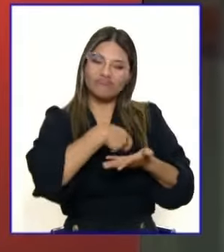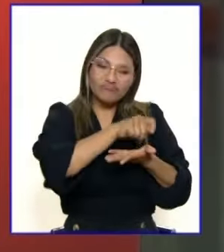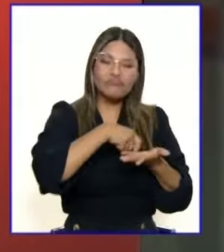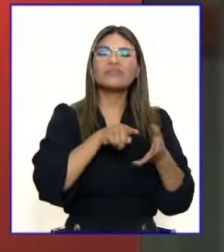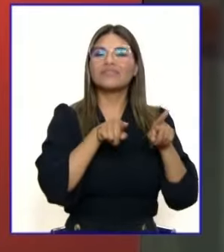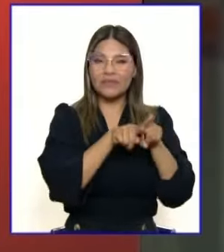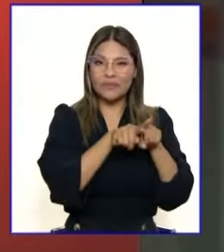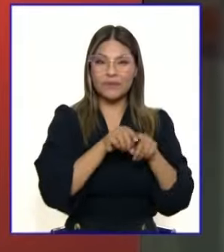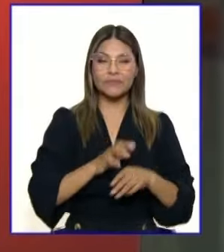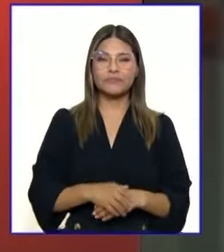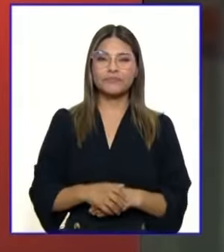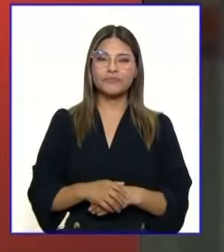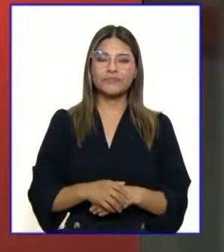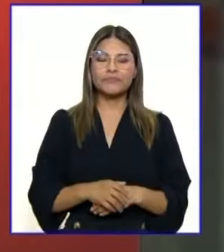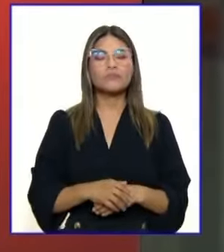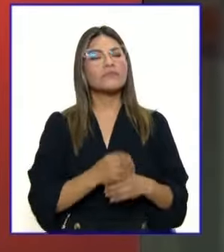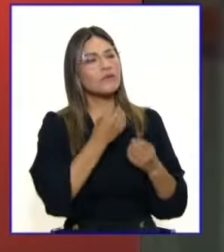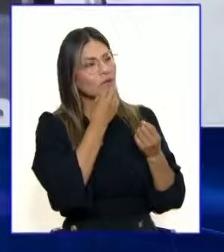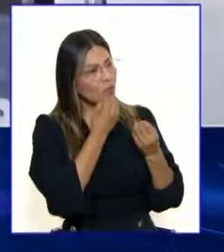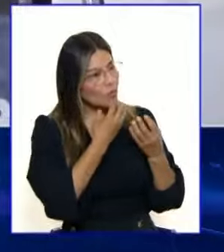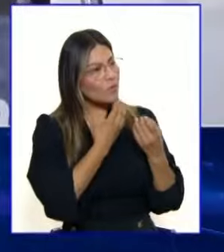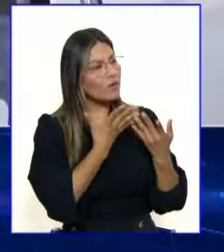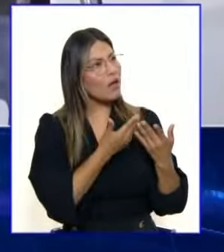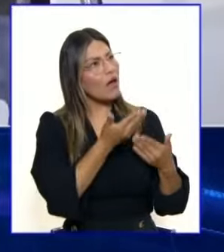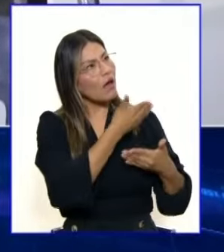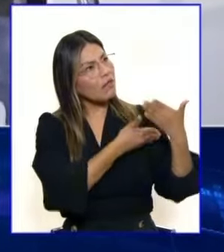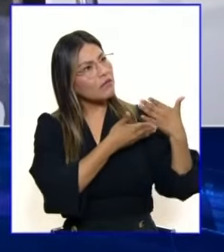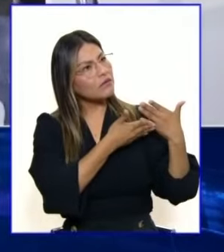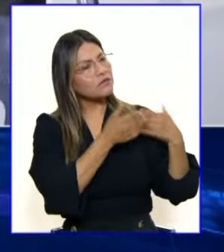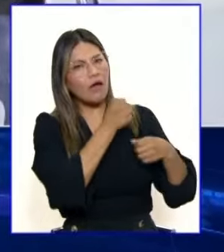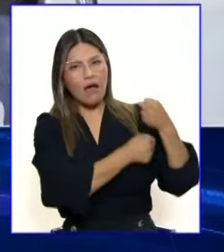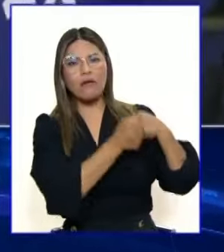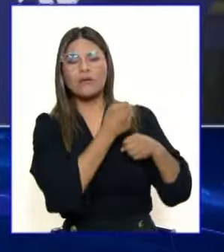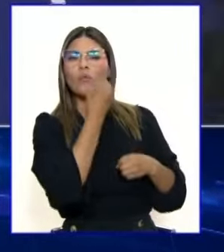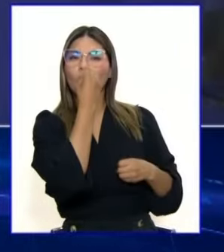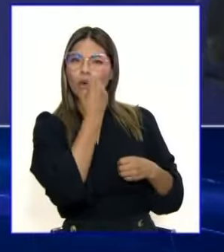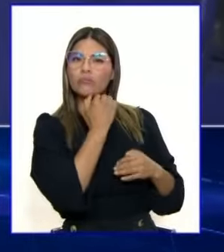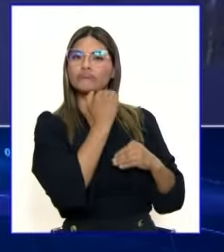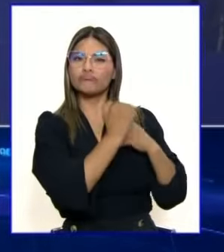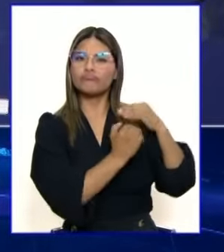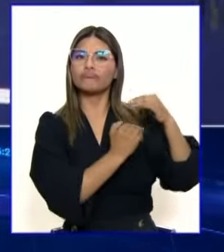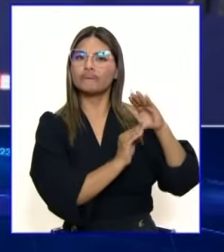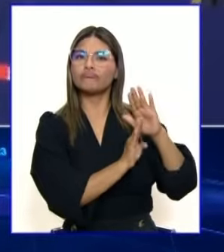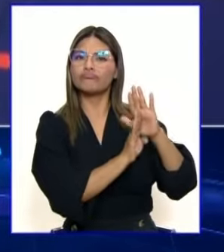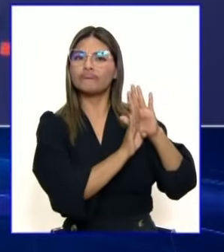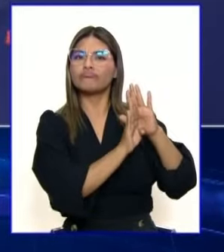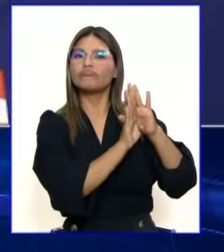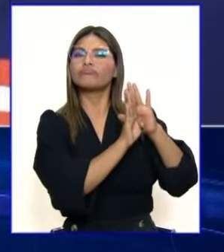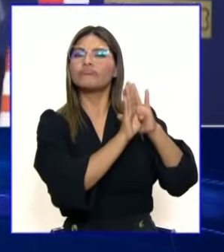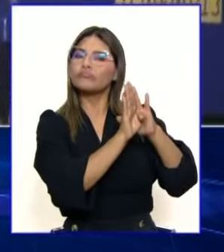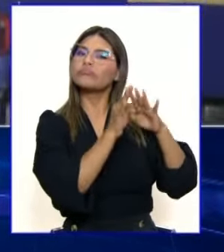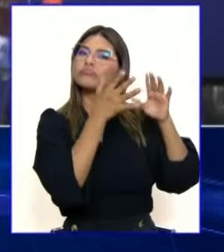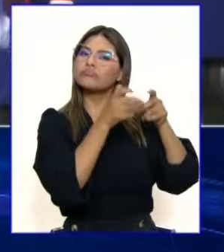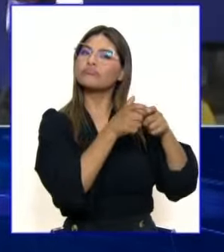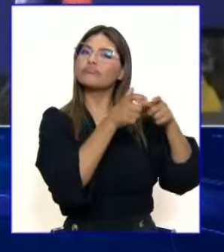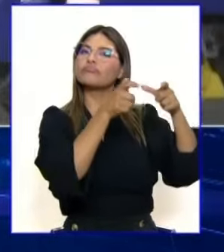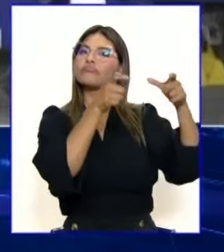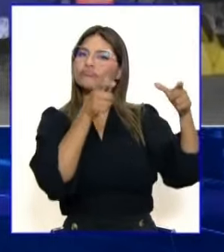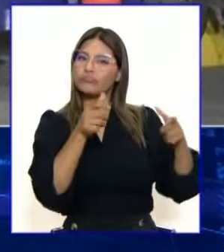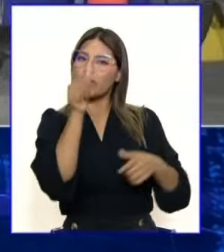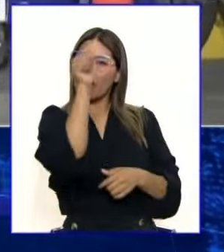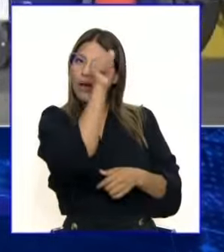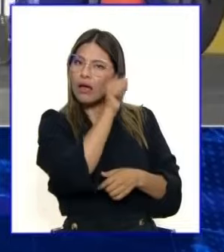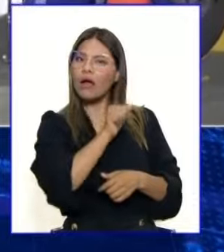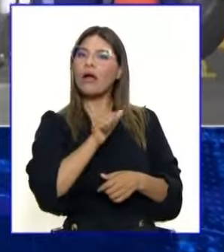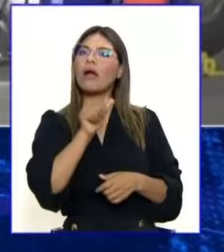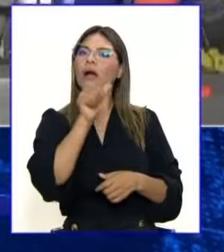países que en los últimos años han tenido un crecimiento muy notorio, ¿no?, en la región del Asia-Pacífico.